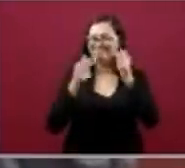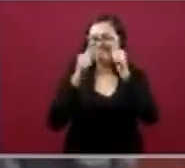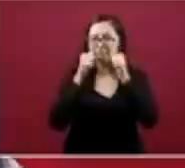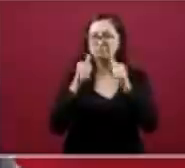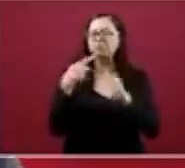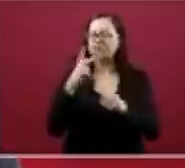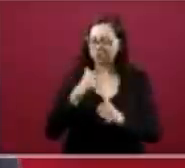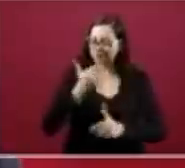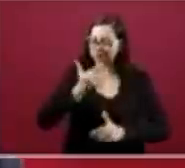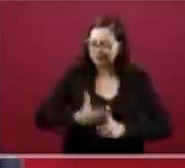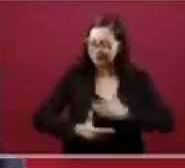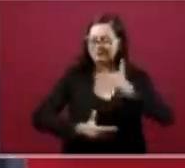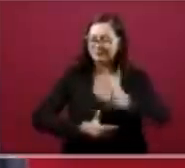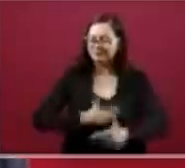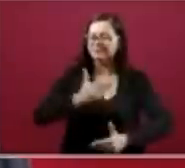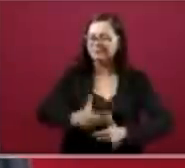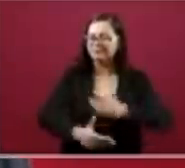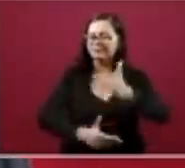todavía